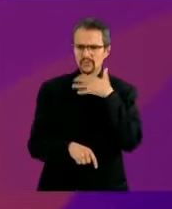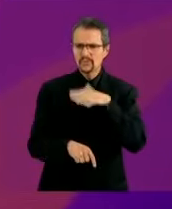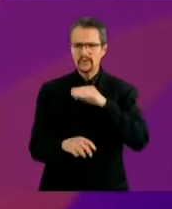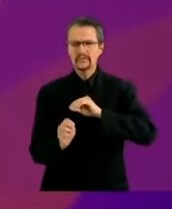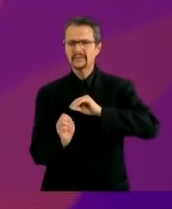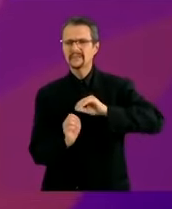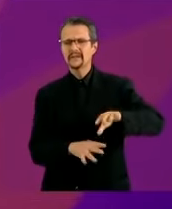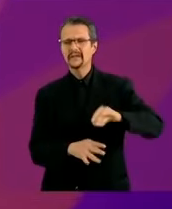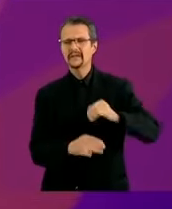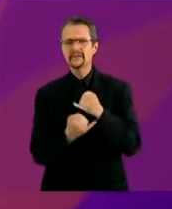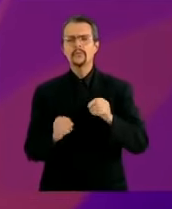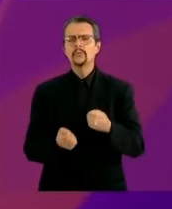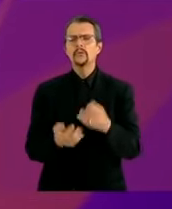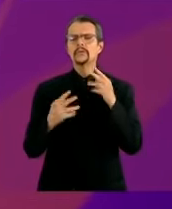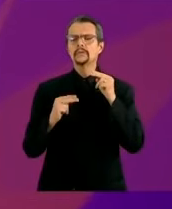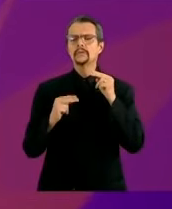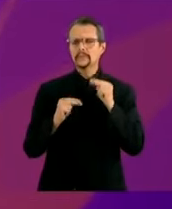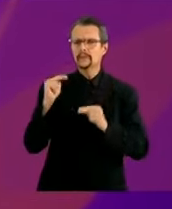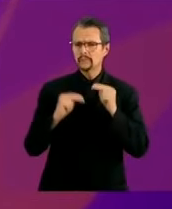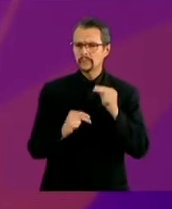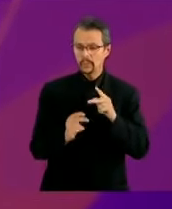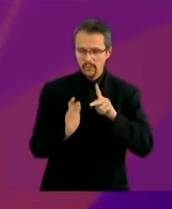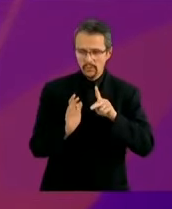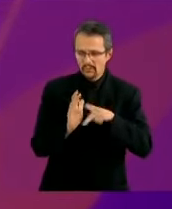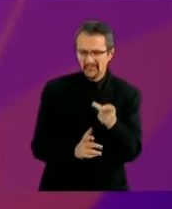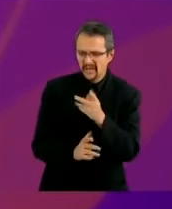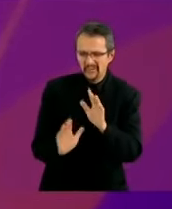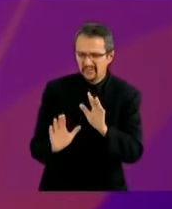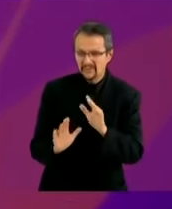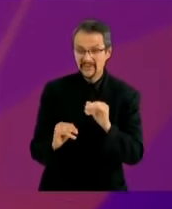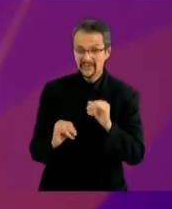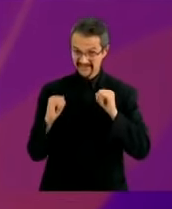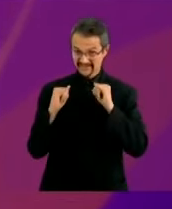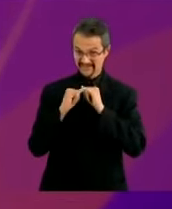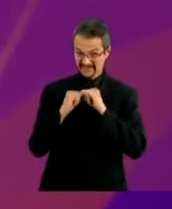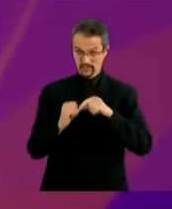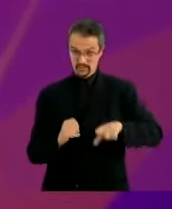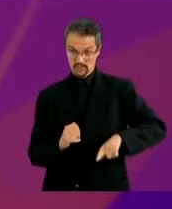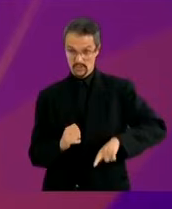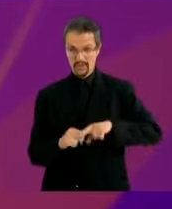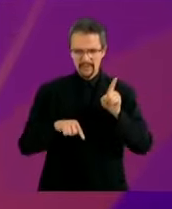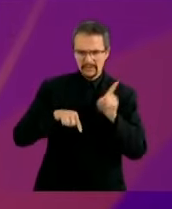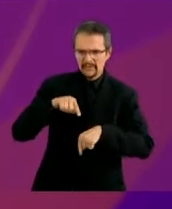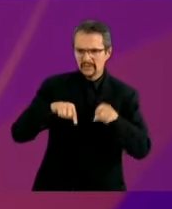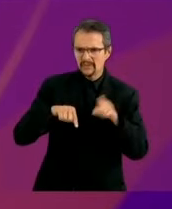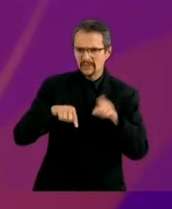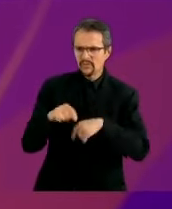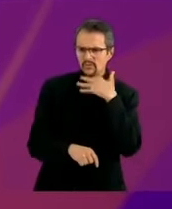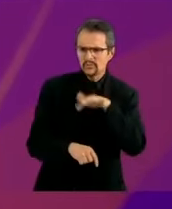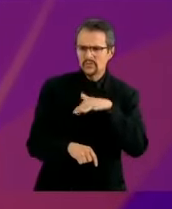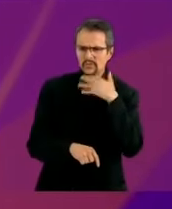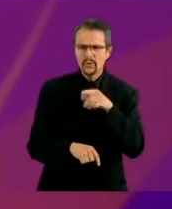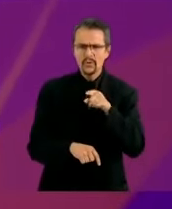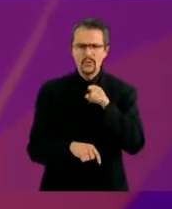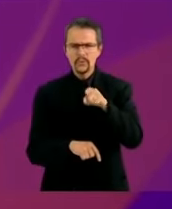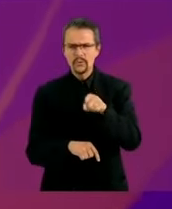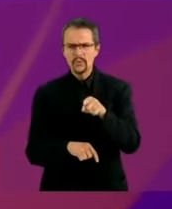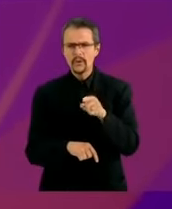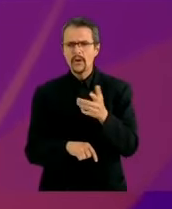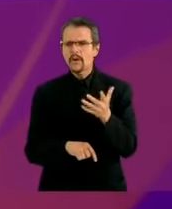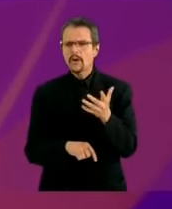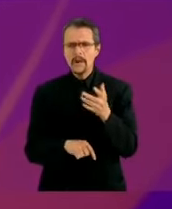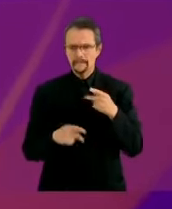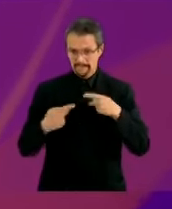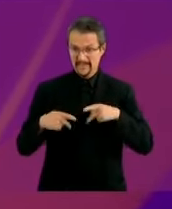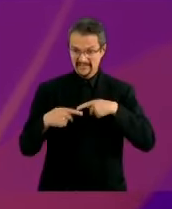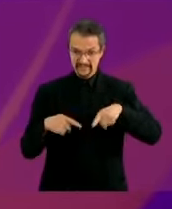de autonomía respecto al gobierno o a quién tienen que tener estas instituciones para que sea creíble su combate